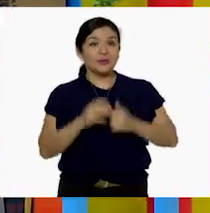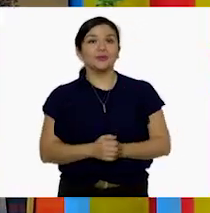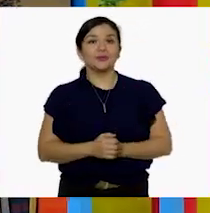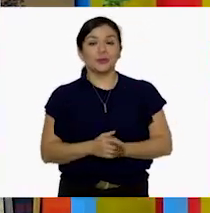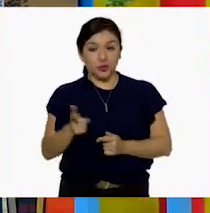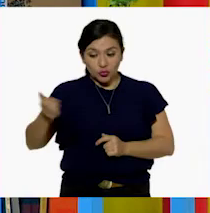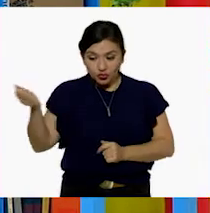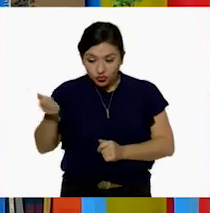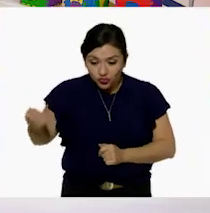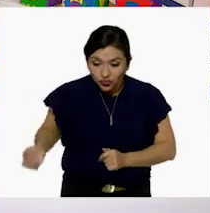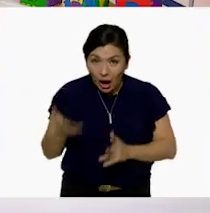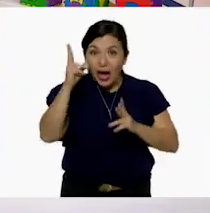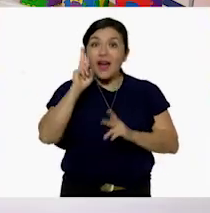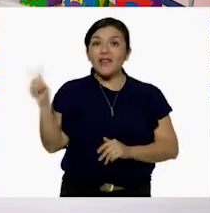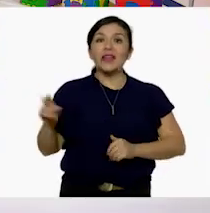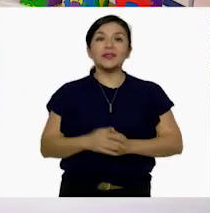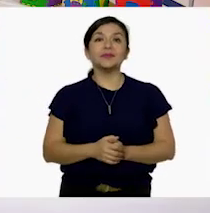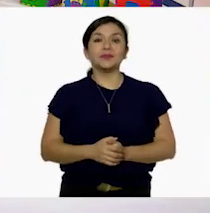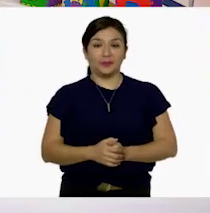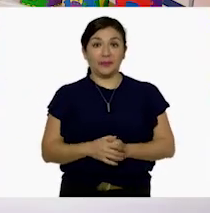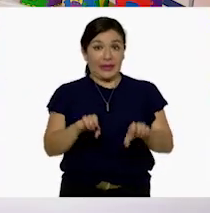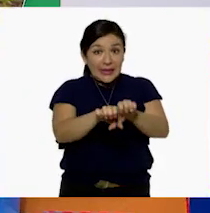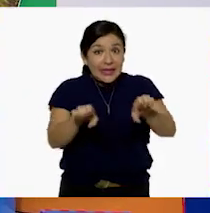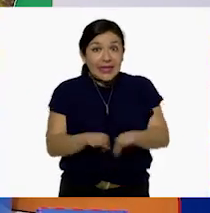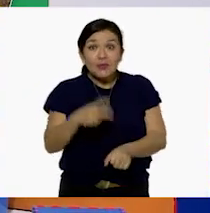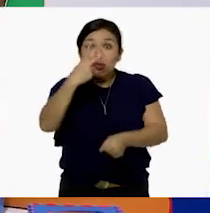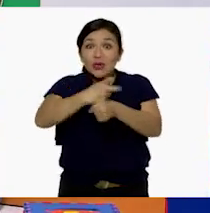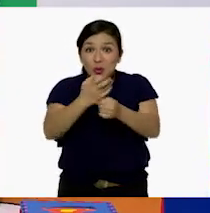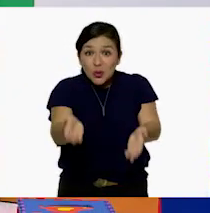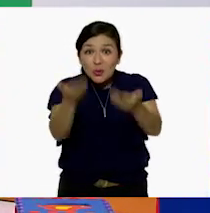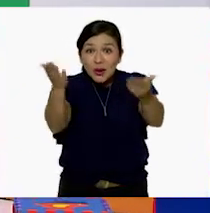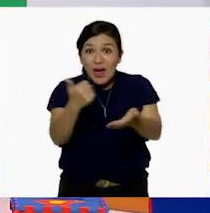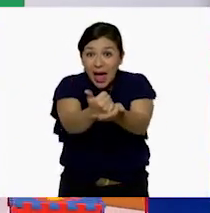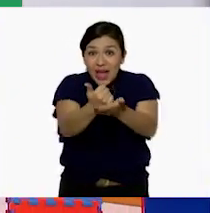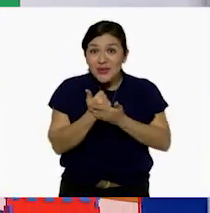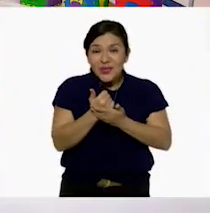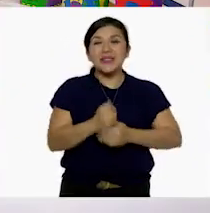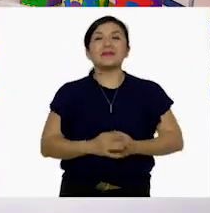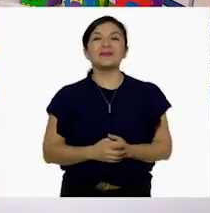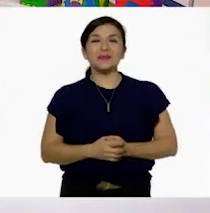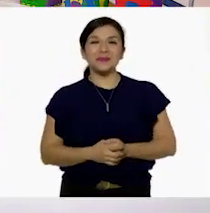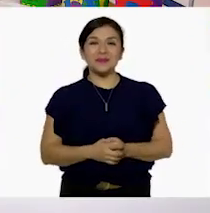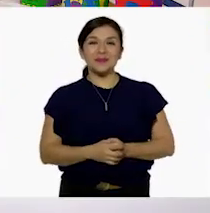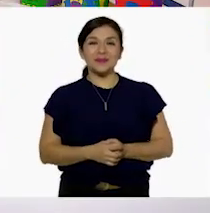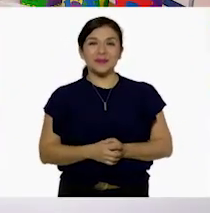Buena suerte. Muy bien. Equipo de segundo grado, listos, allá va. Tira, tira.